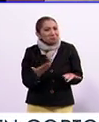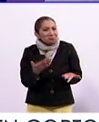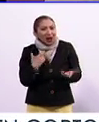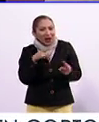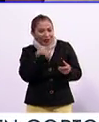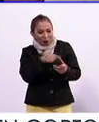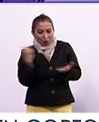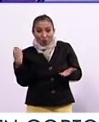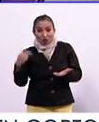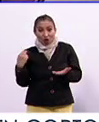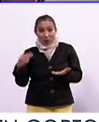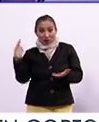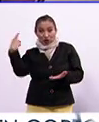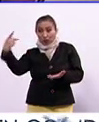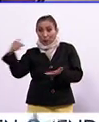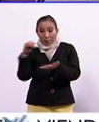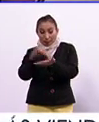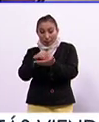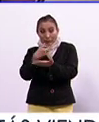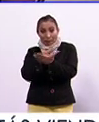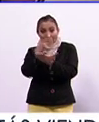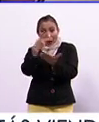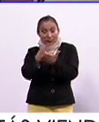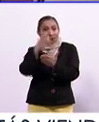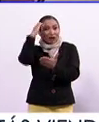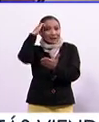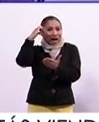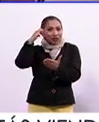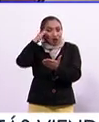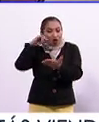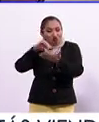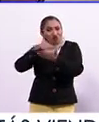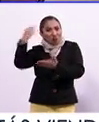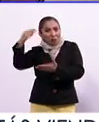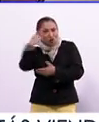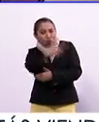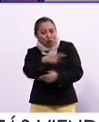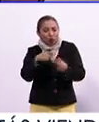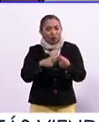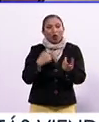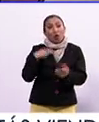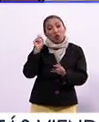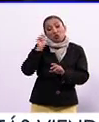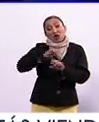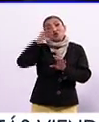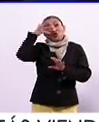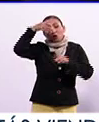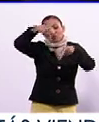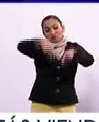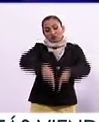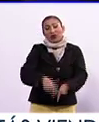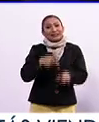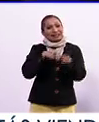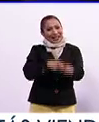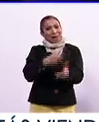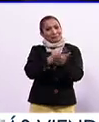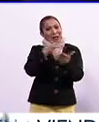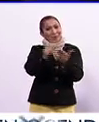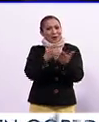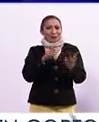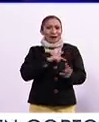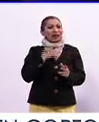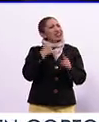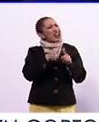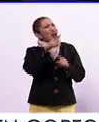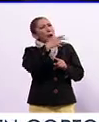el que pongan nombres en la estación de ferrocarril, reconocimientos. Algún día estaré bajo tierra y seguirá existiendo el premio José y